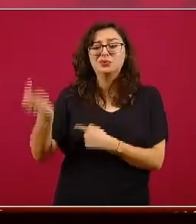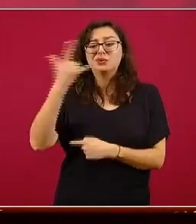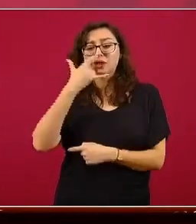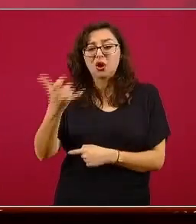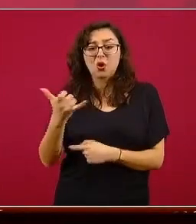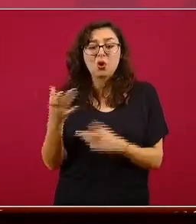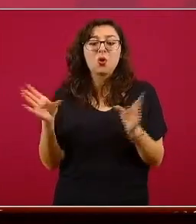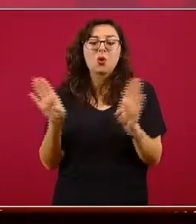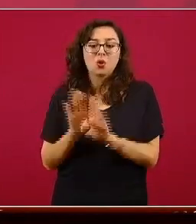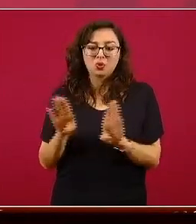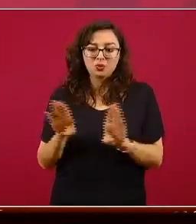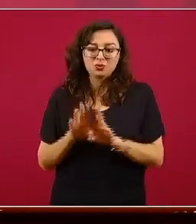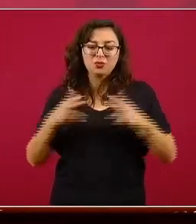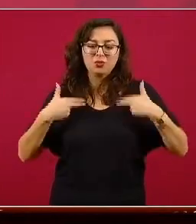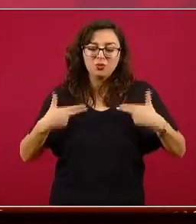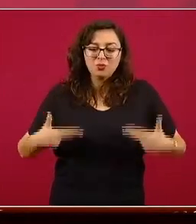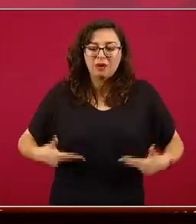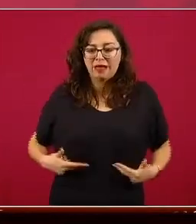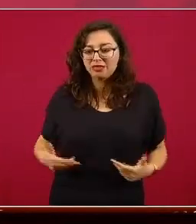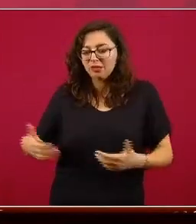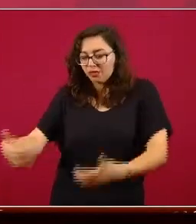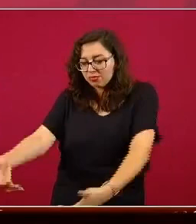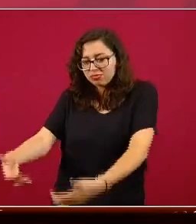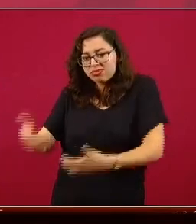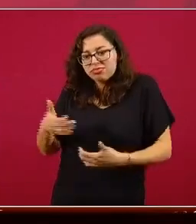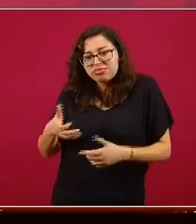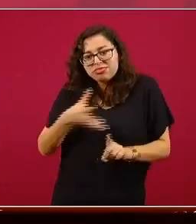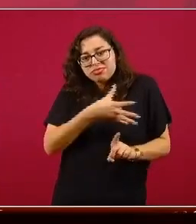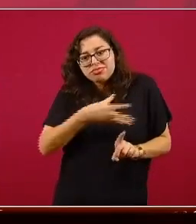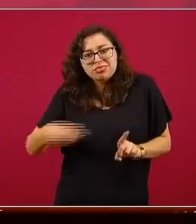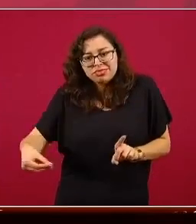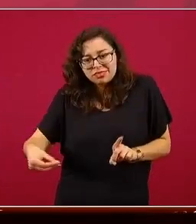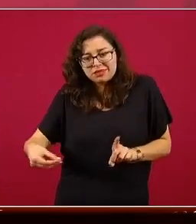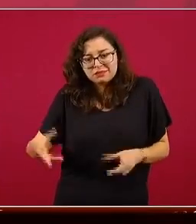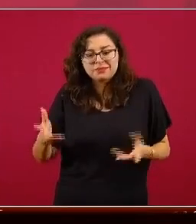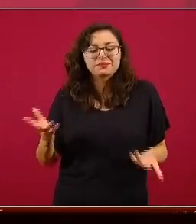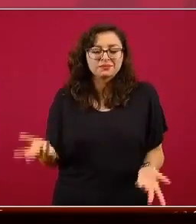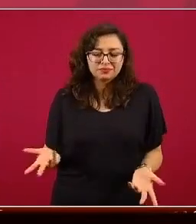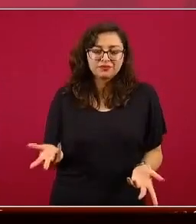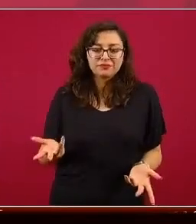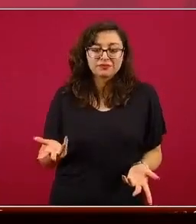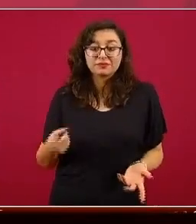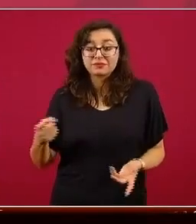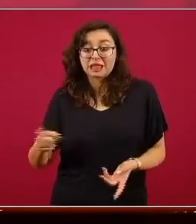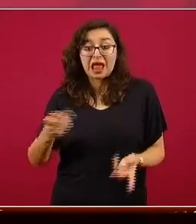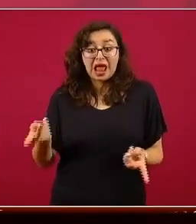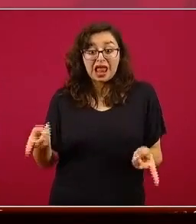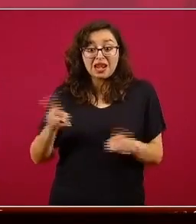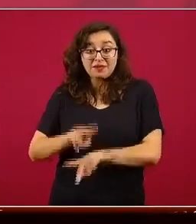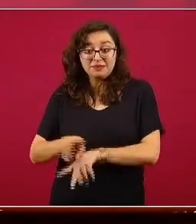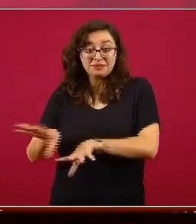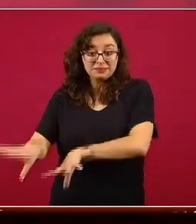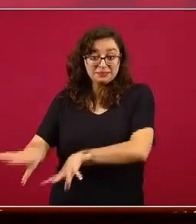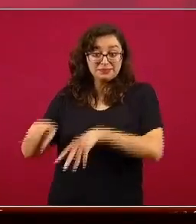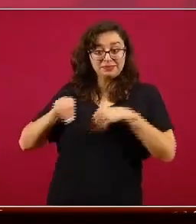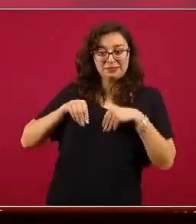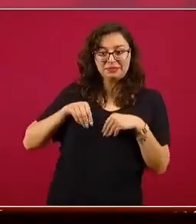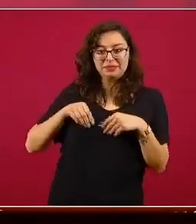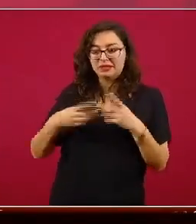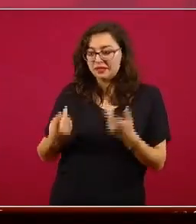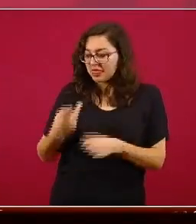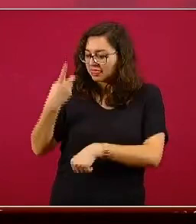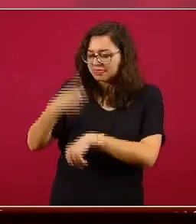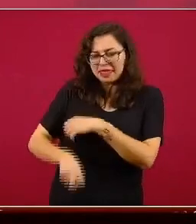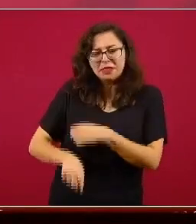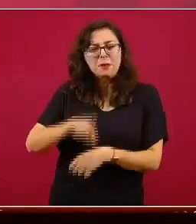ser humano contagió a los animalitos. Afortunadamente, hasta lo que se ha descrito, los animalitos no sufren un grave daño